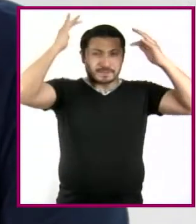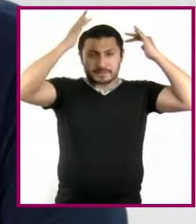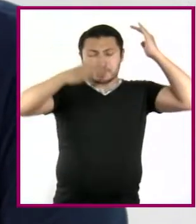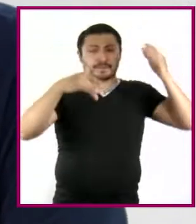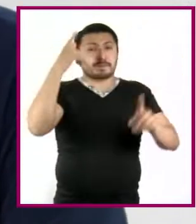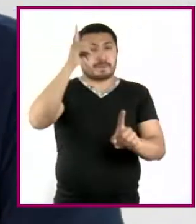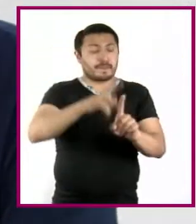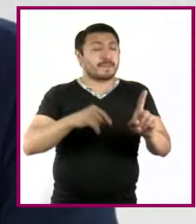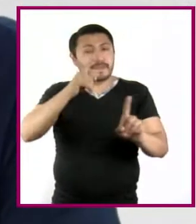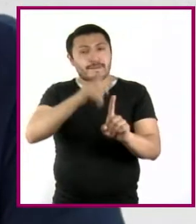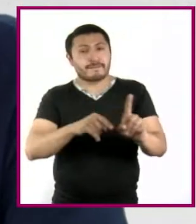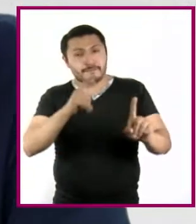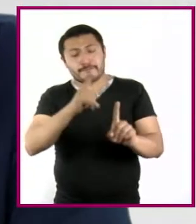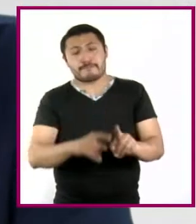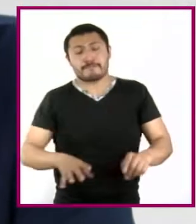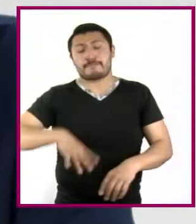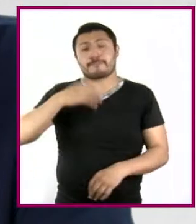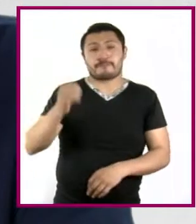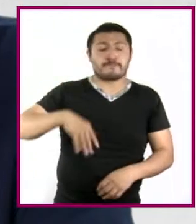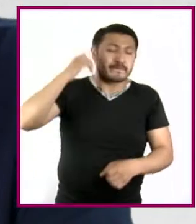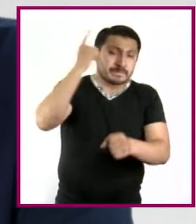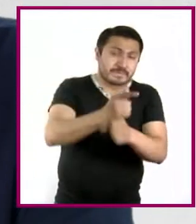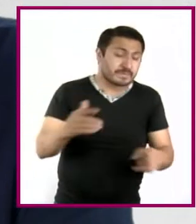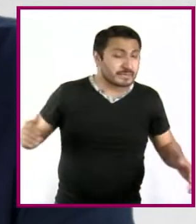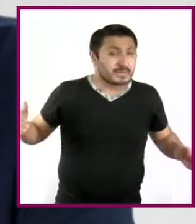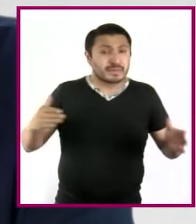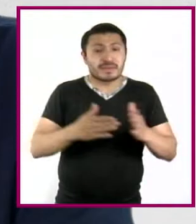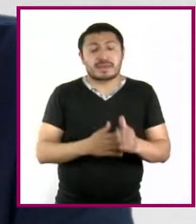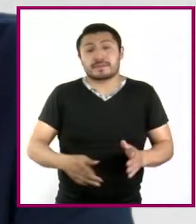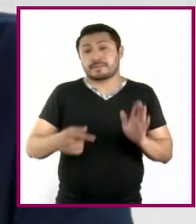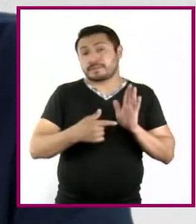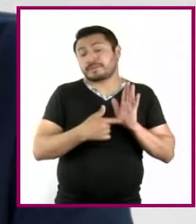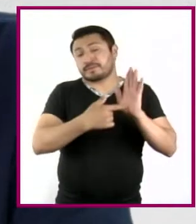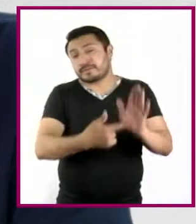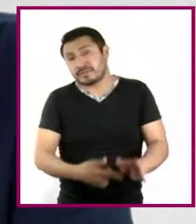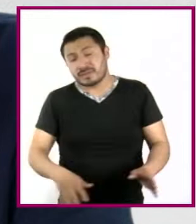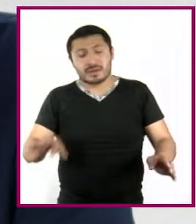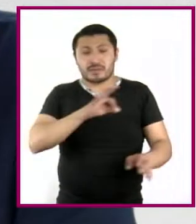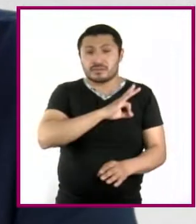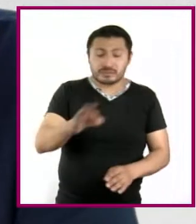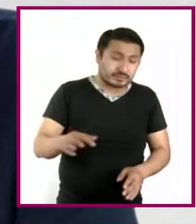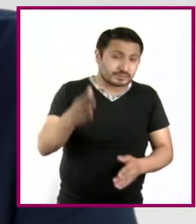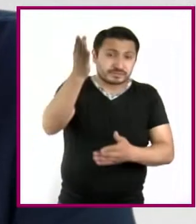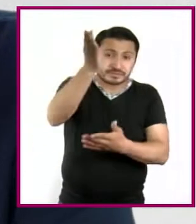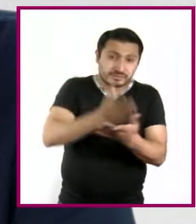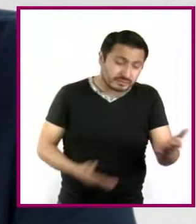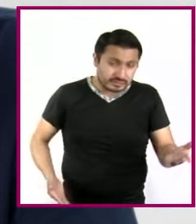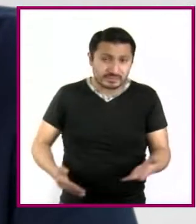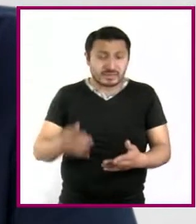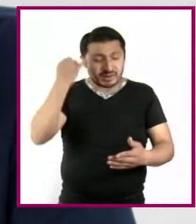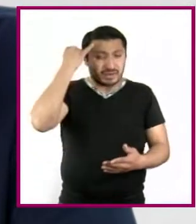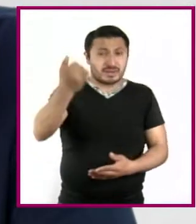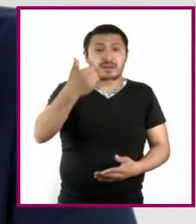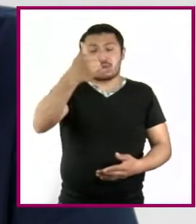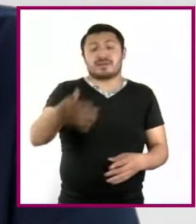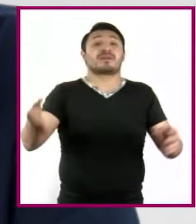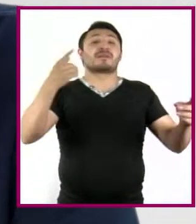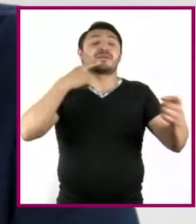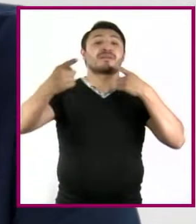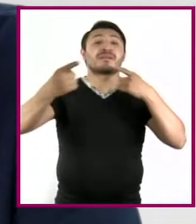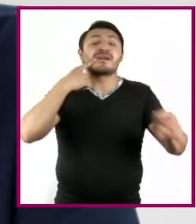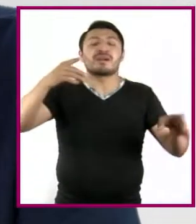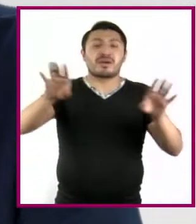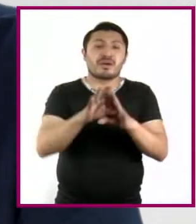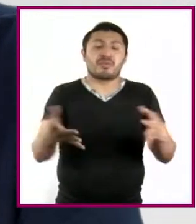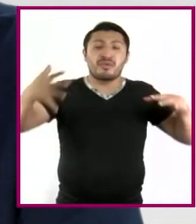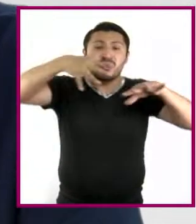veces críticas. Intentan identificar sus límites, señalan su posible sesgo ideológico y discuten la forma en que se traslapan o